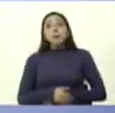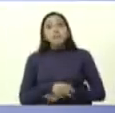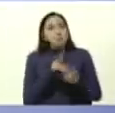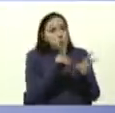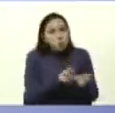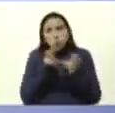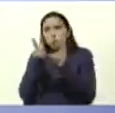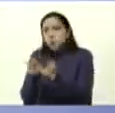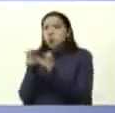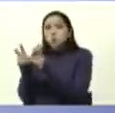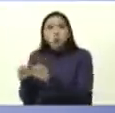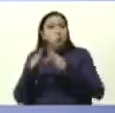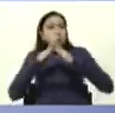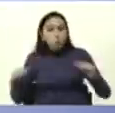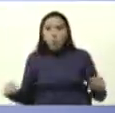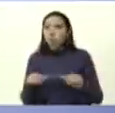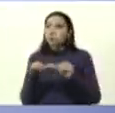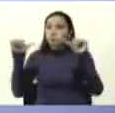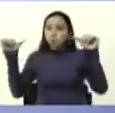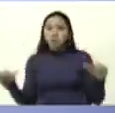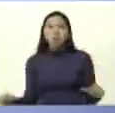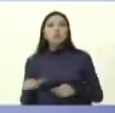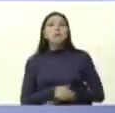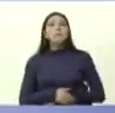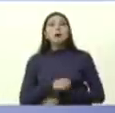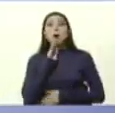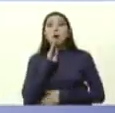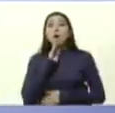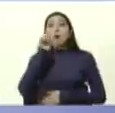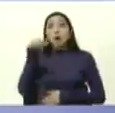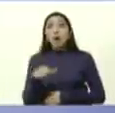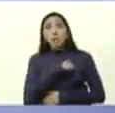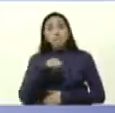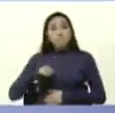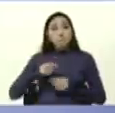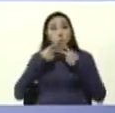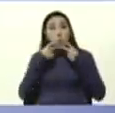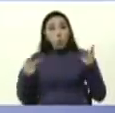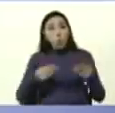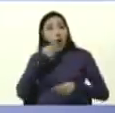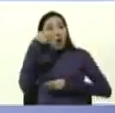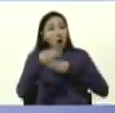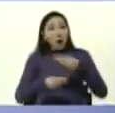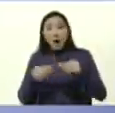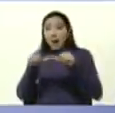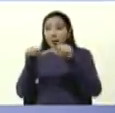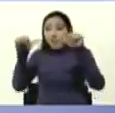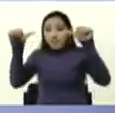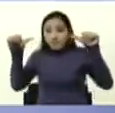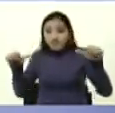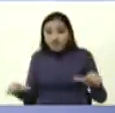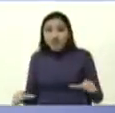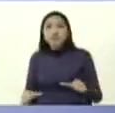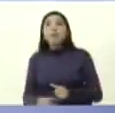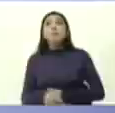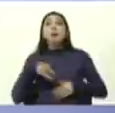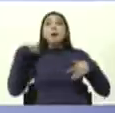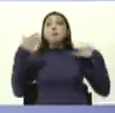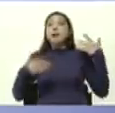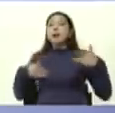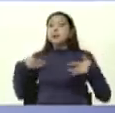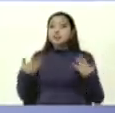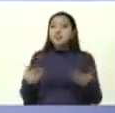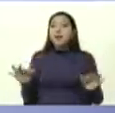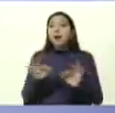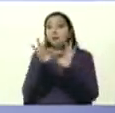transacciones comerciales. La banca pública y privada, recordemos que también implementa el sistema de actividades de menudeo para